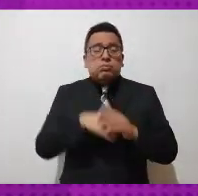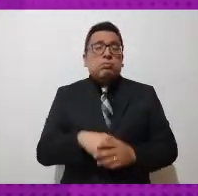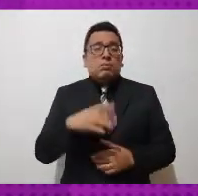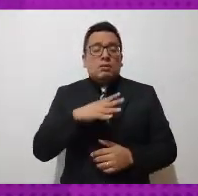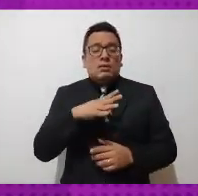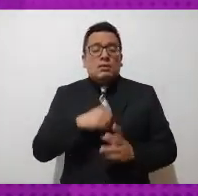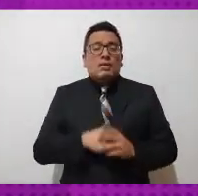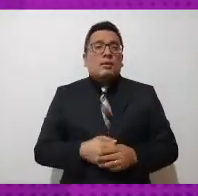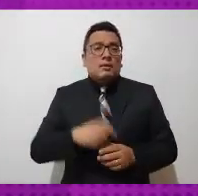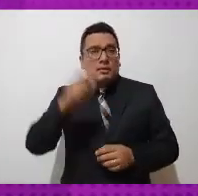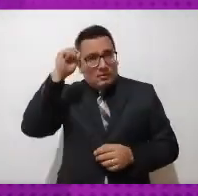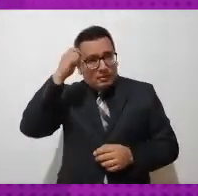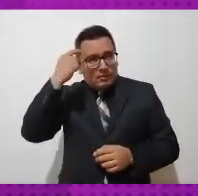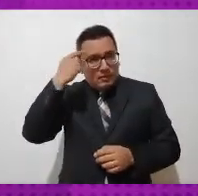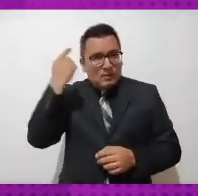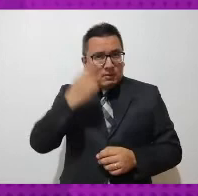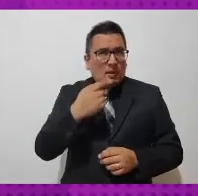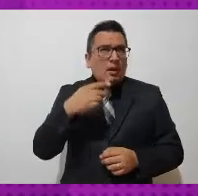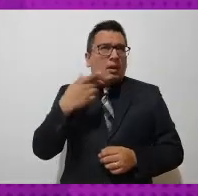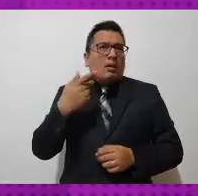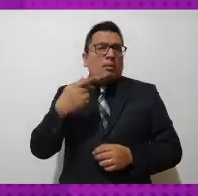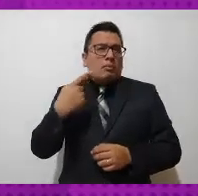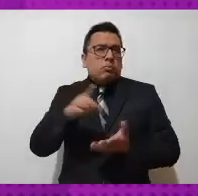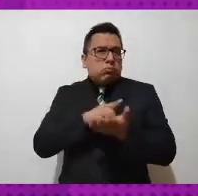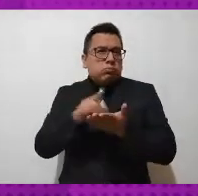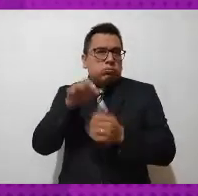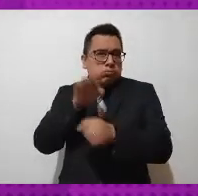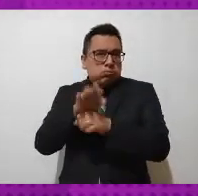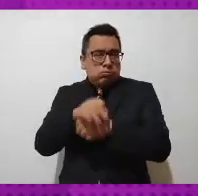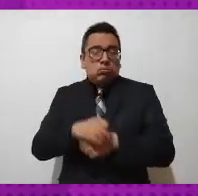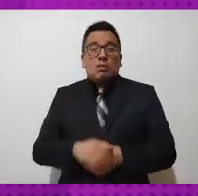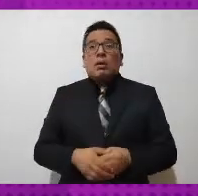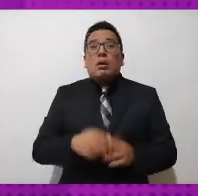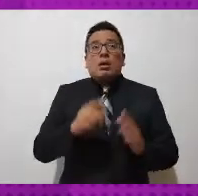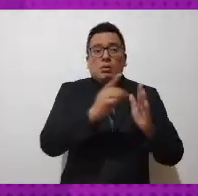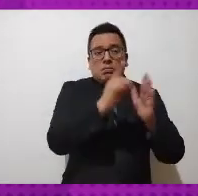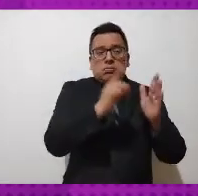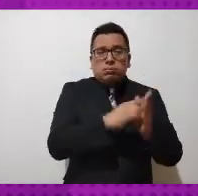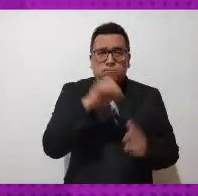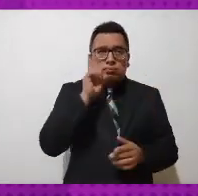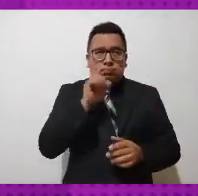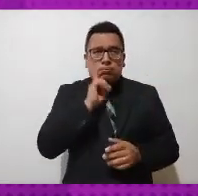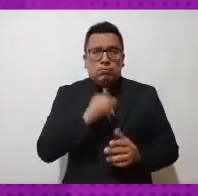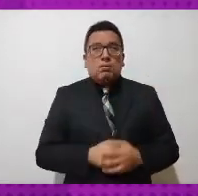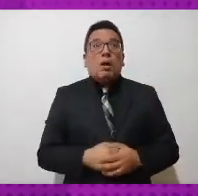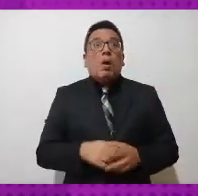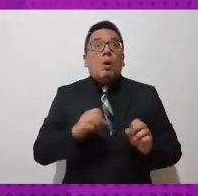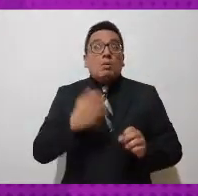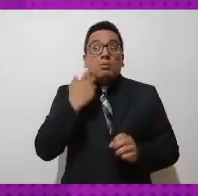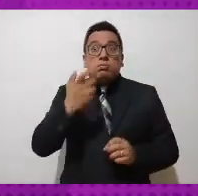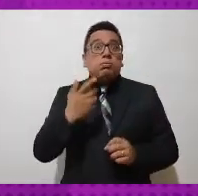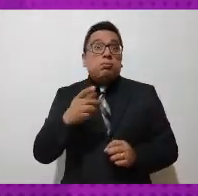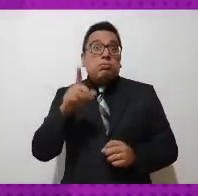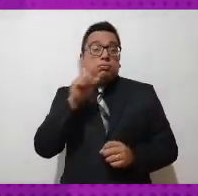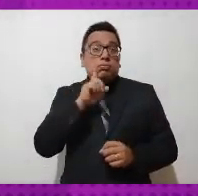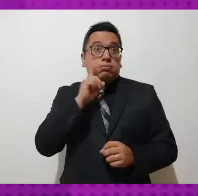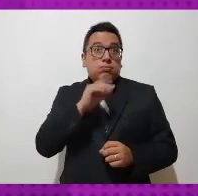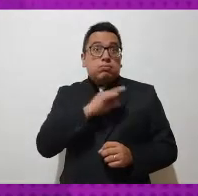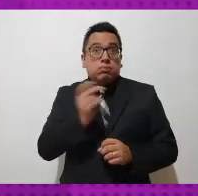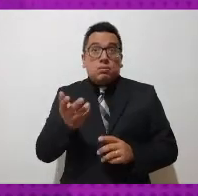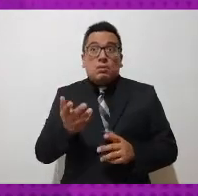de un servicio femenino de defensa civil, un departamento de la mujer. Inclusive hablaba de la inclusión de la mujer en